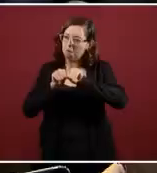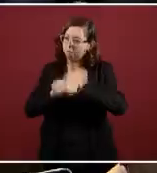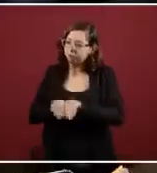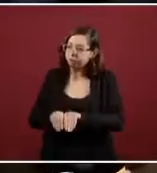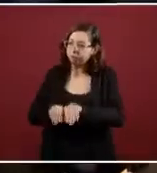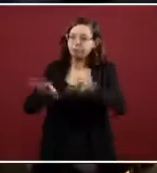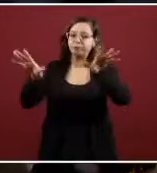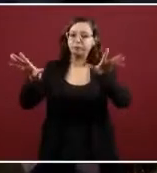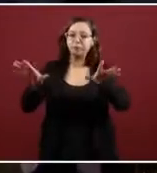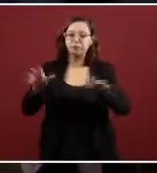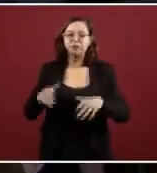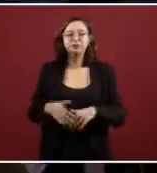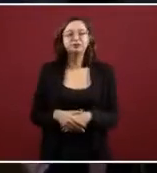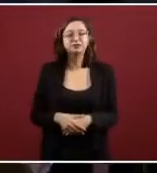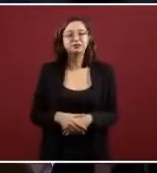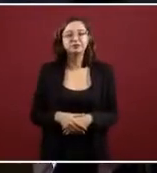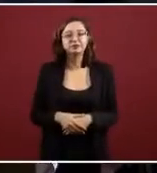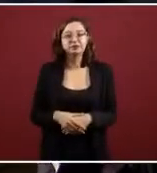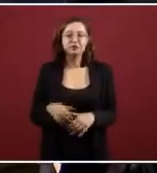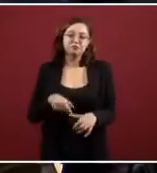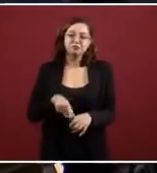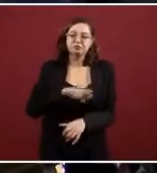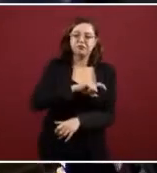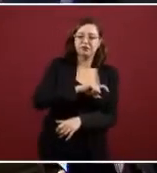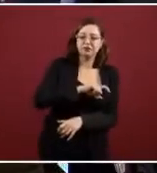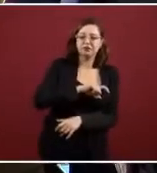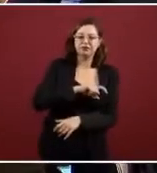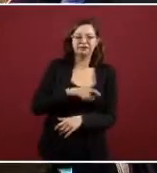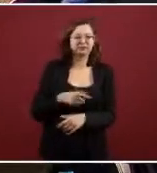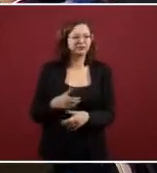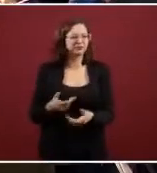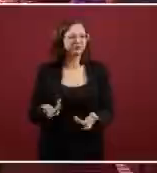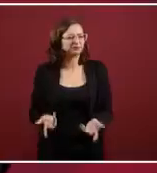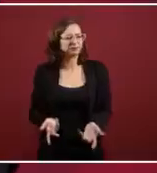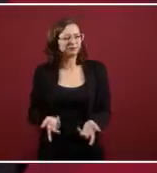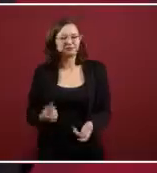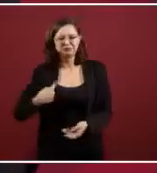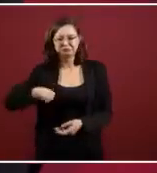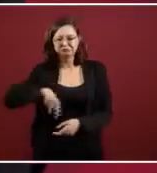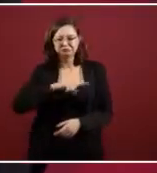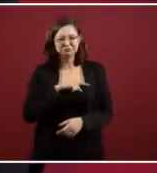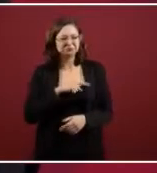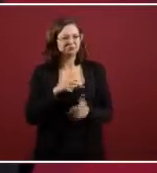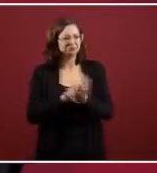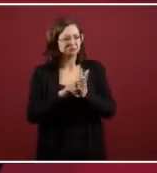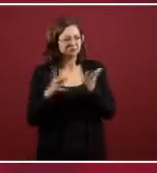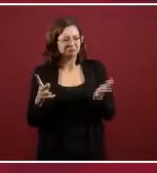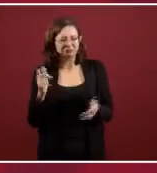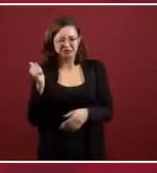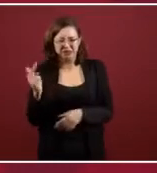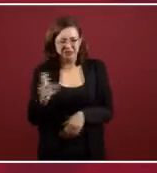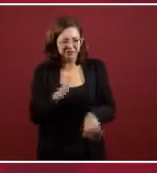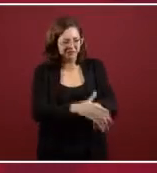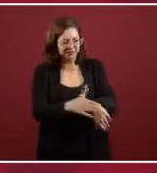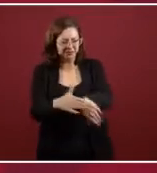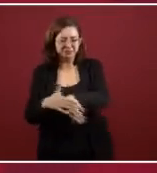de nosotros, como si nosotros le pidiéramos a algún medio